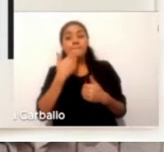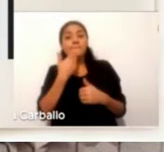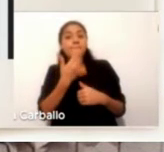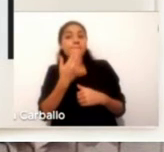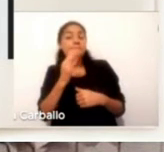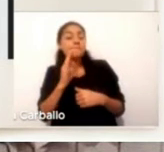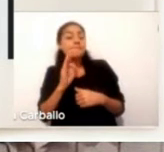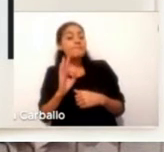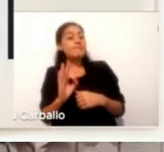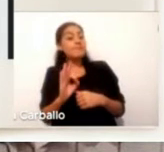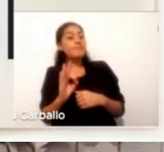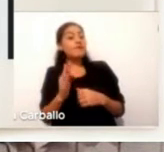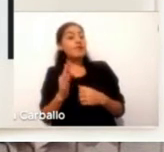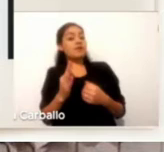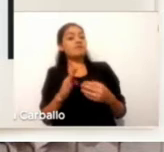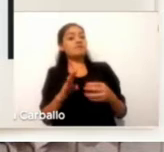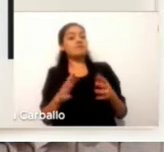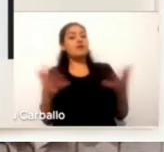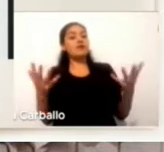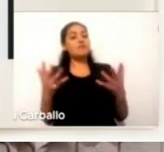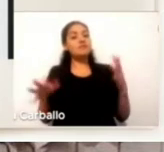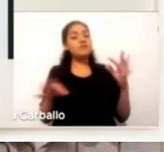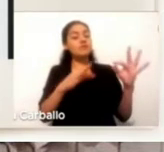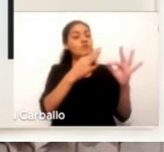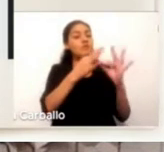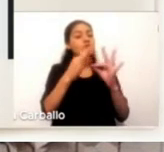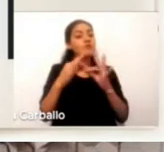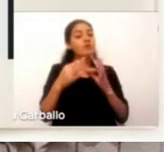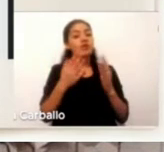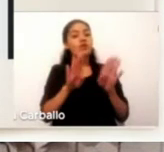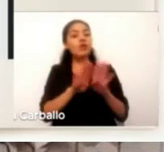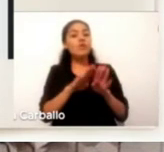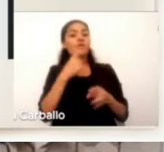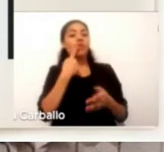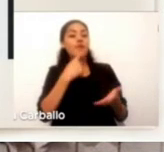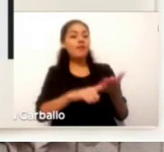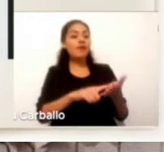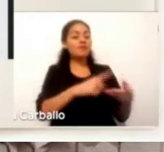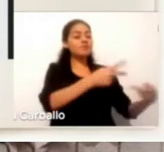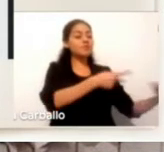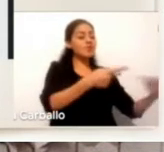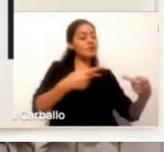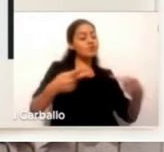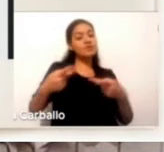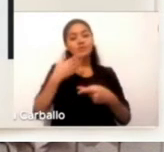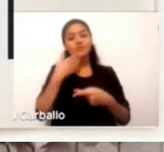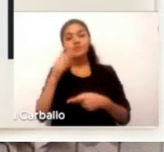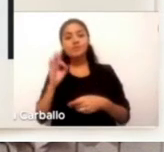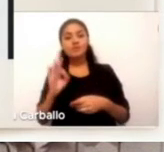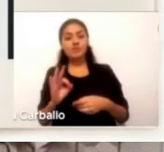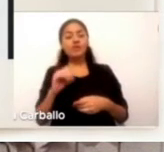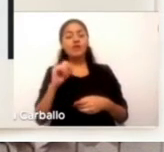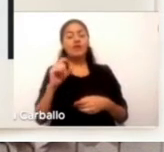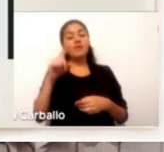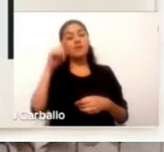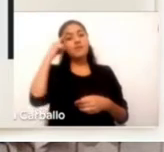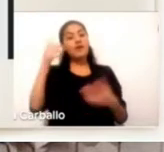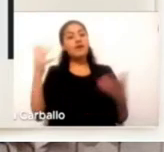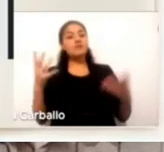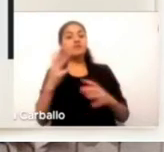básicas como la correcta tramitación de las demandas y procedimientos especiales sancionadores y la adopción de medidas